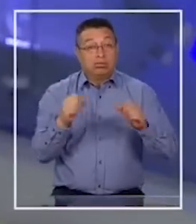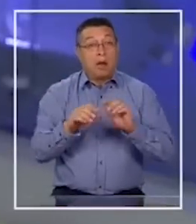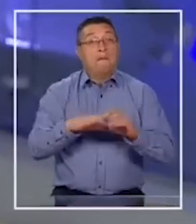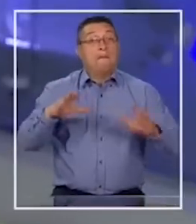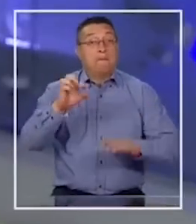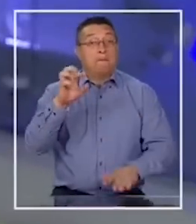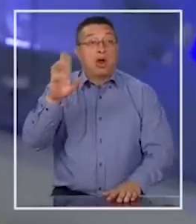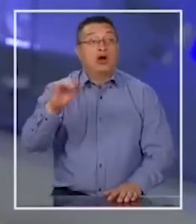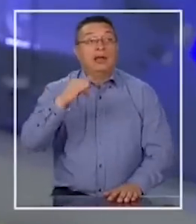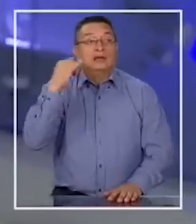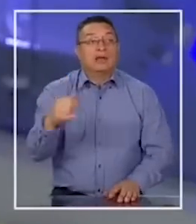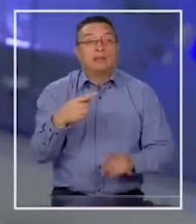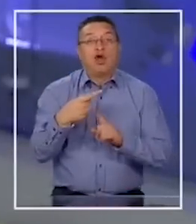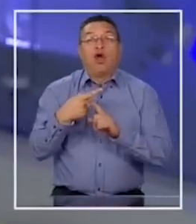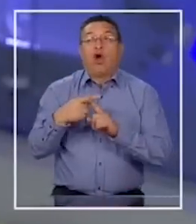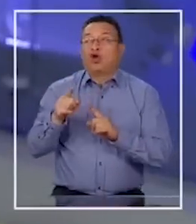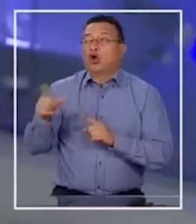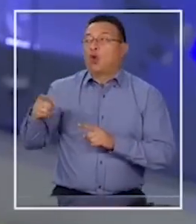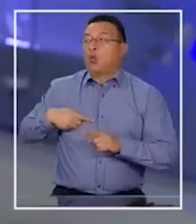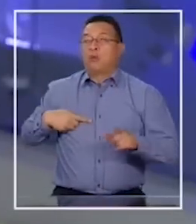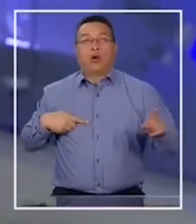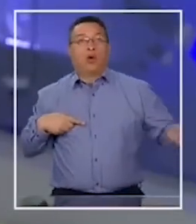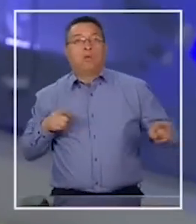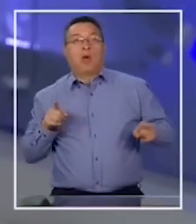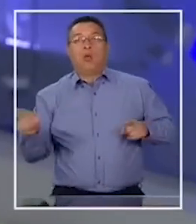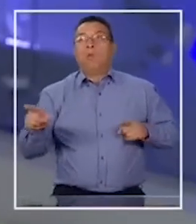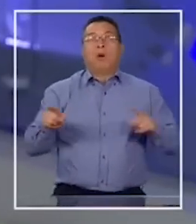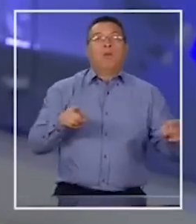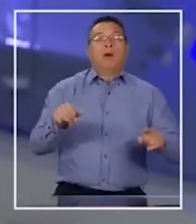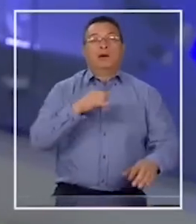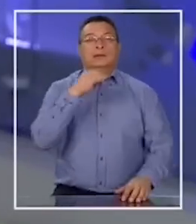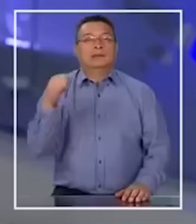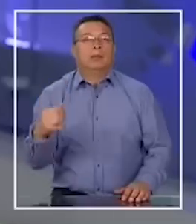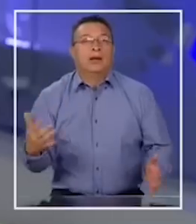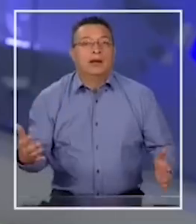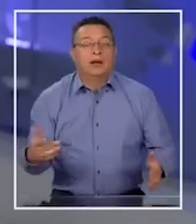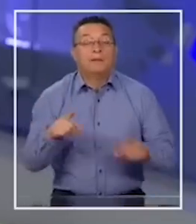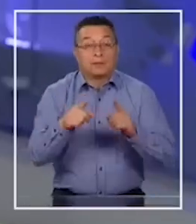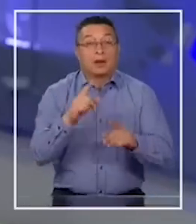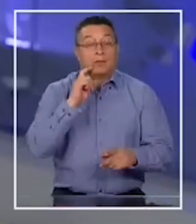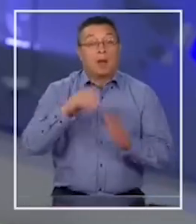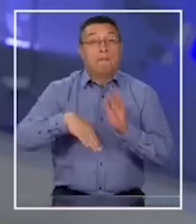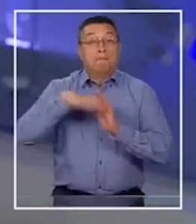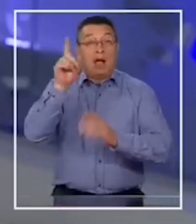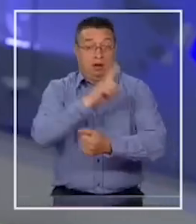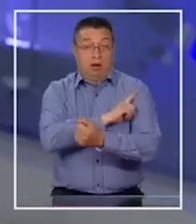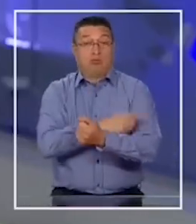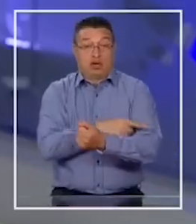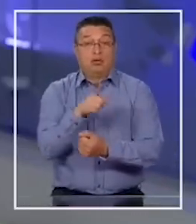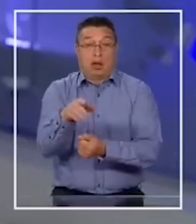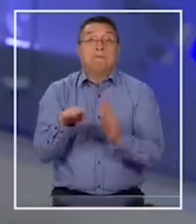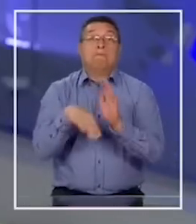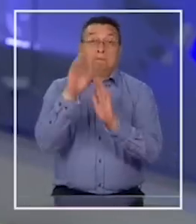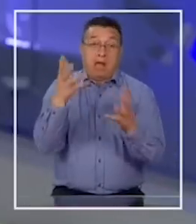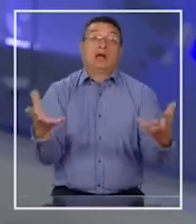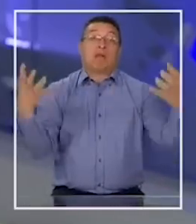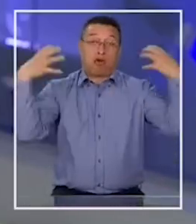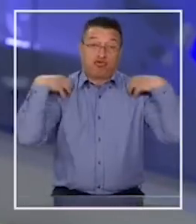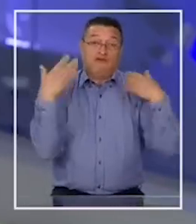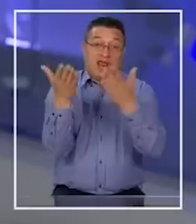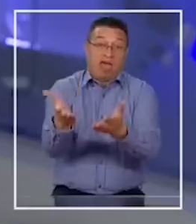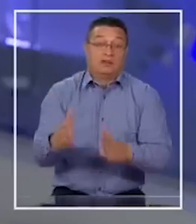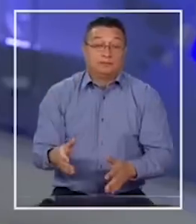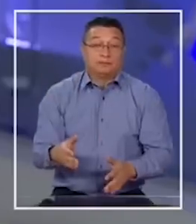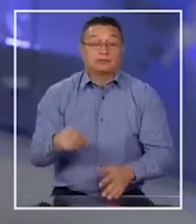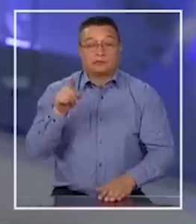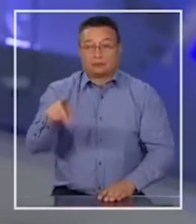siempre se esconde detrás de otros para no asumir su responsabilidad Yo creo que si hay un paradigma de quién tiene mayor poder también tiene mayor responsabilidad no